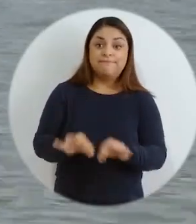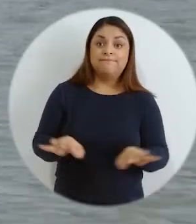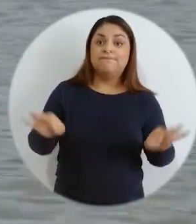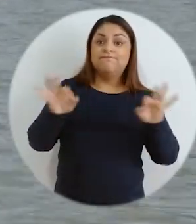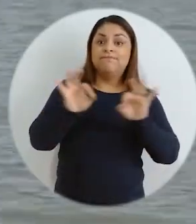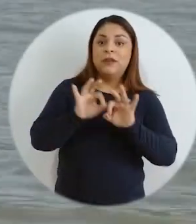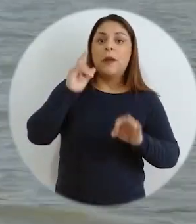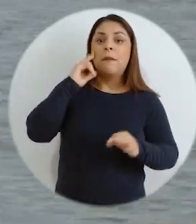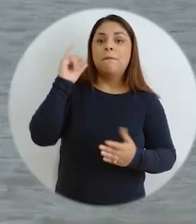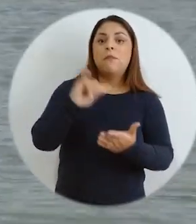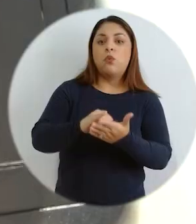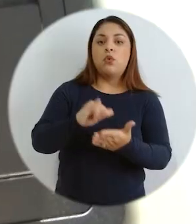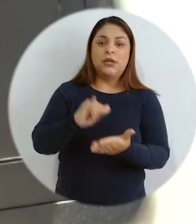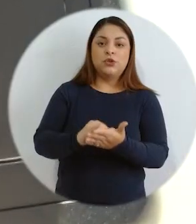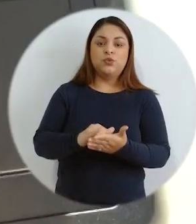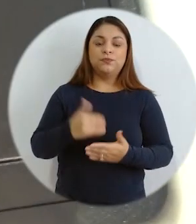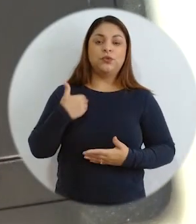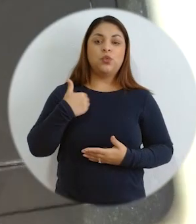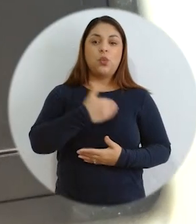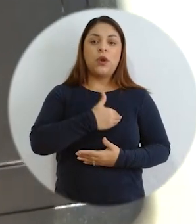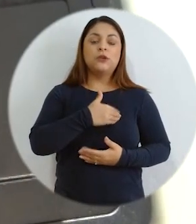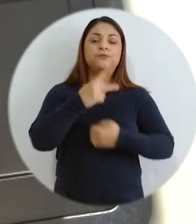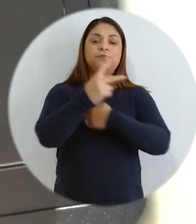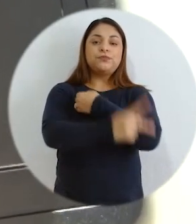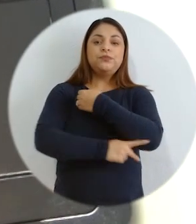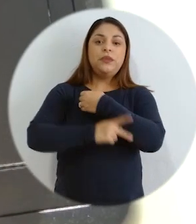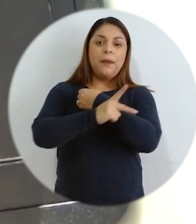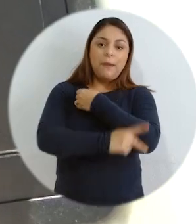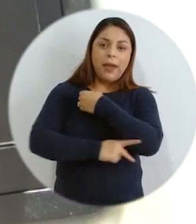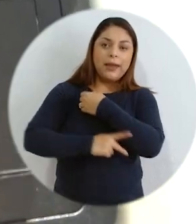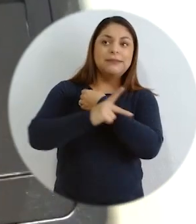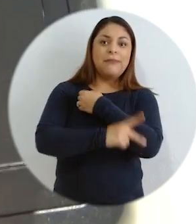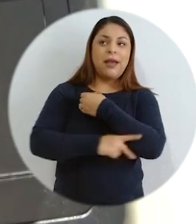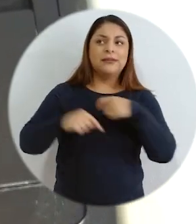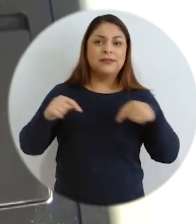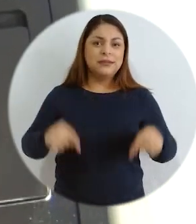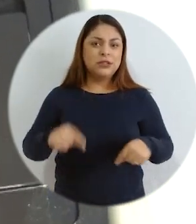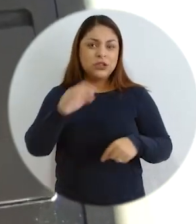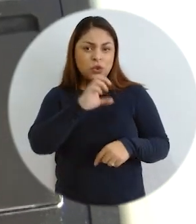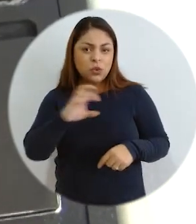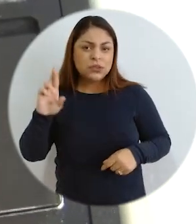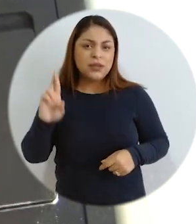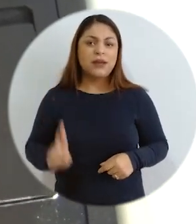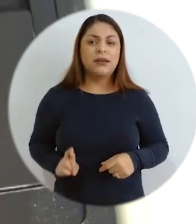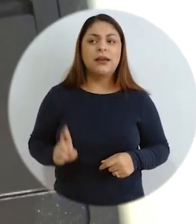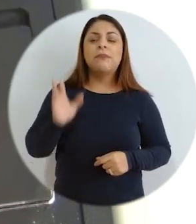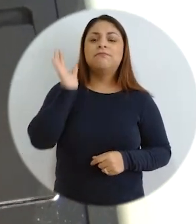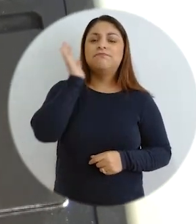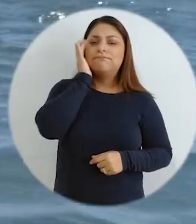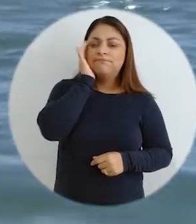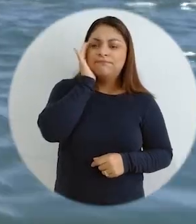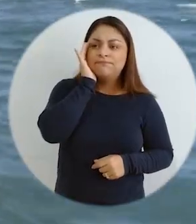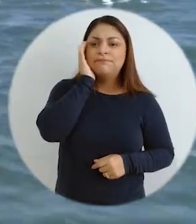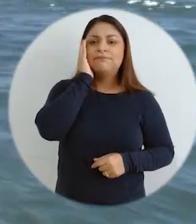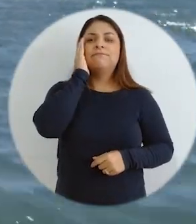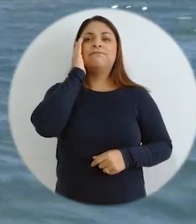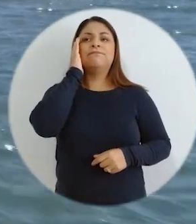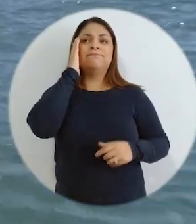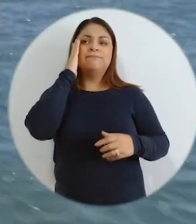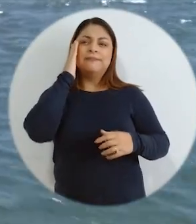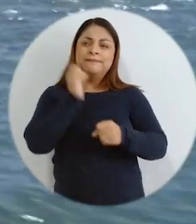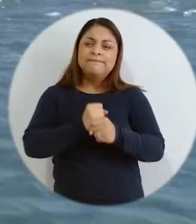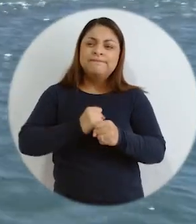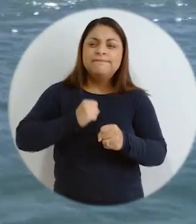importante y por eso surge este concepto, y por eso nuestro país, como un país que se